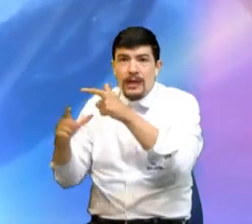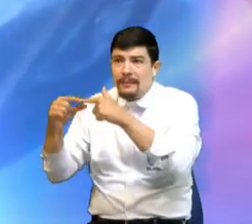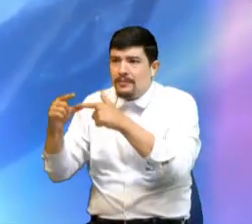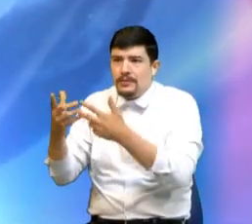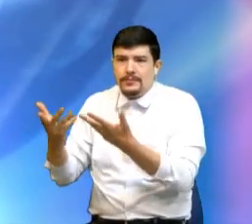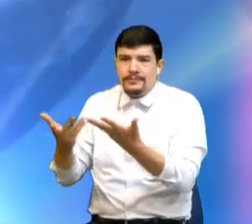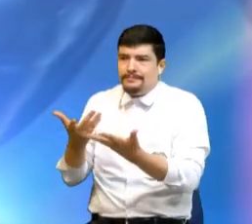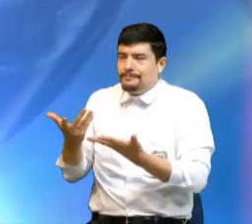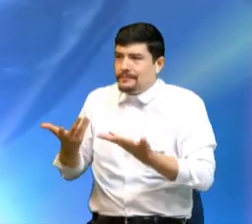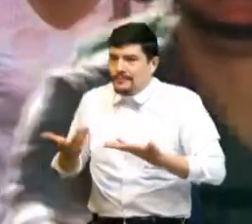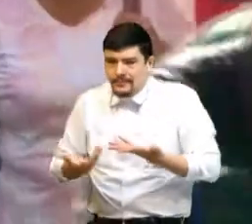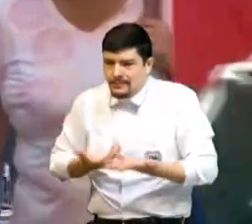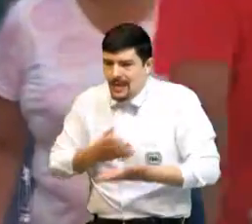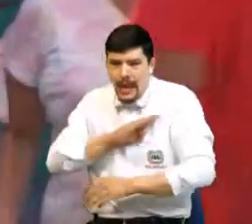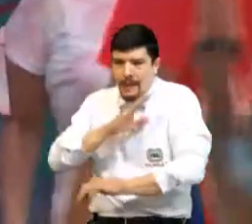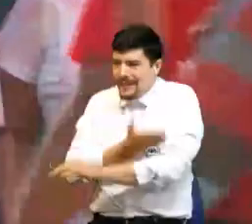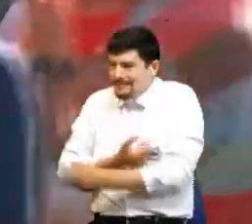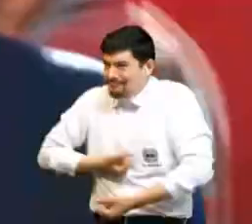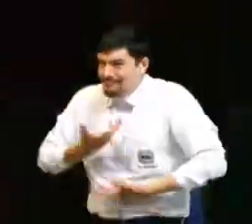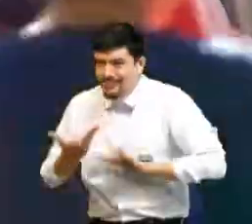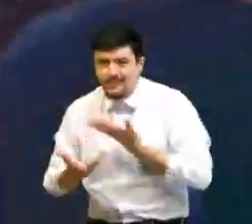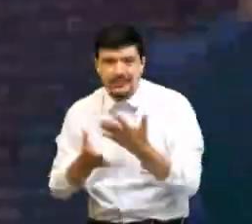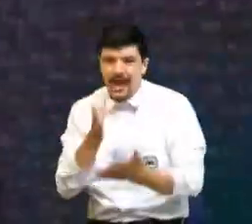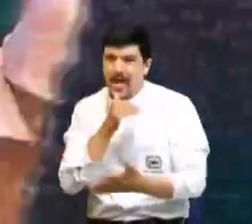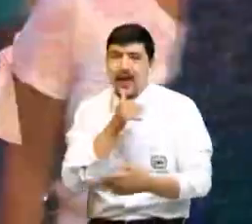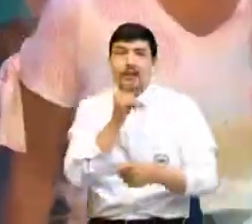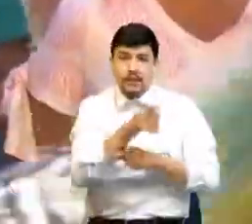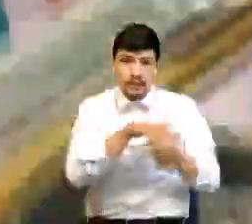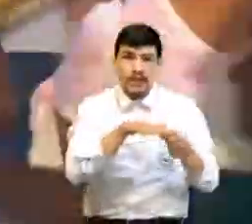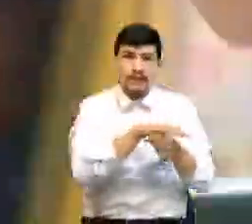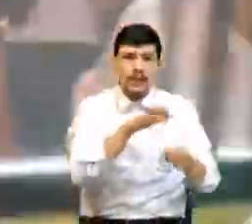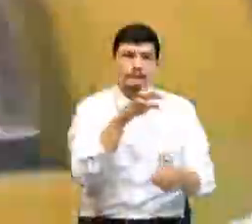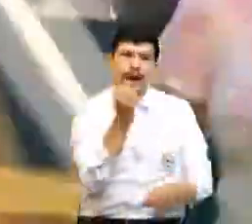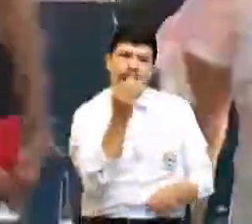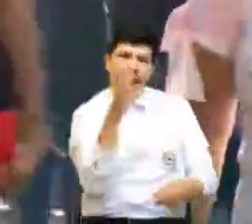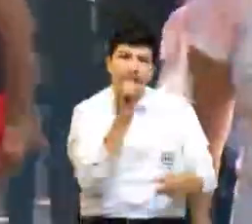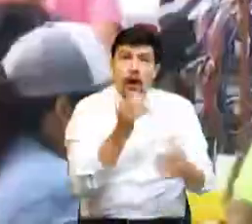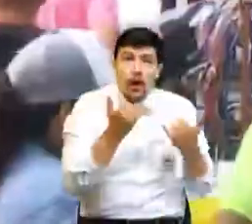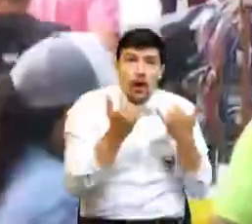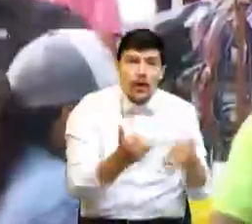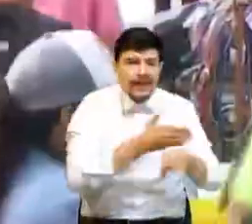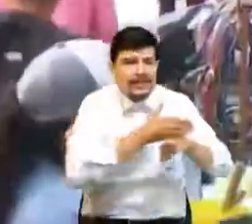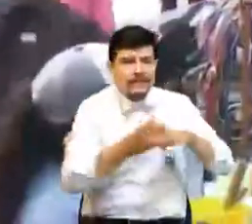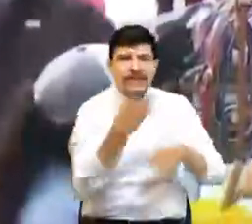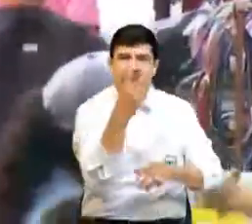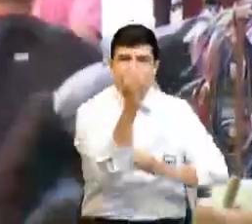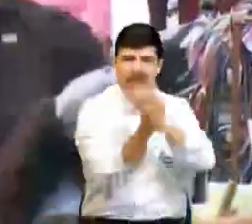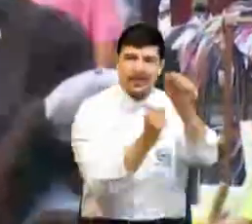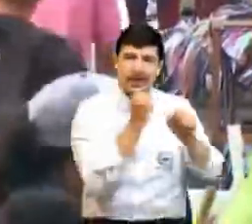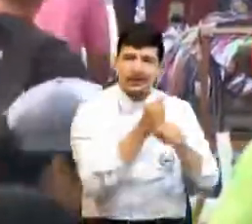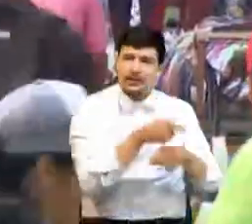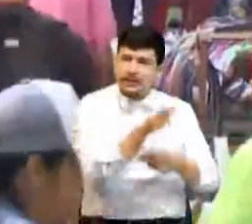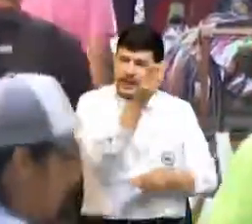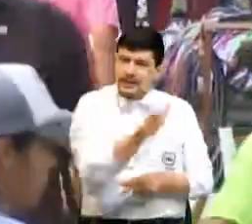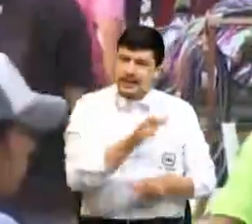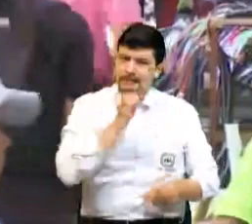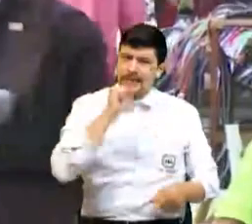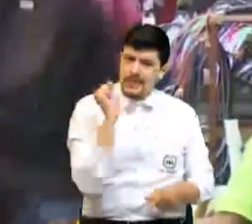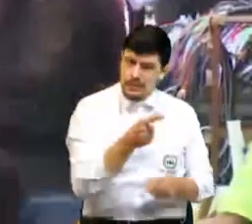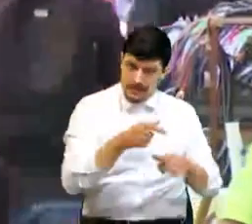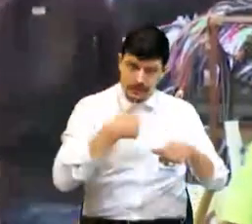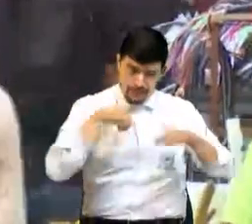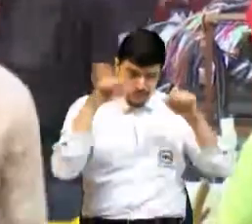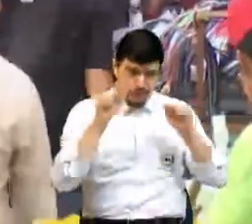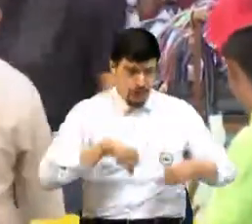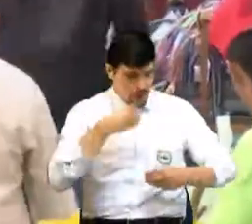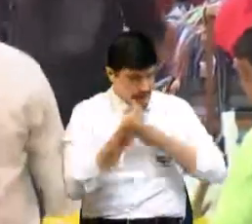no les permite decir algo. Ante esta situación, Pablo, hoy aproximadamente 20 años después, pregunta si aún está a tiempo